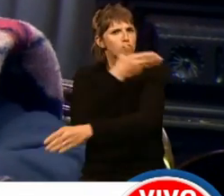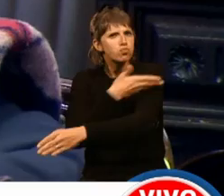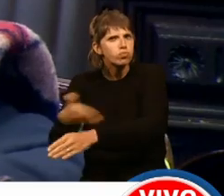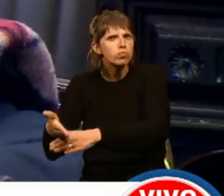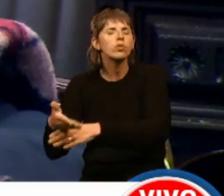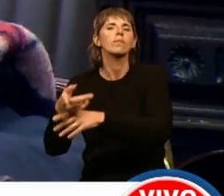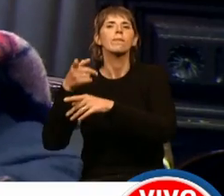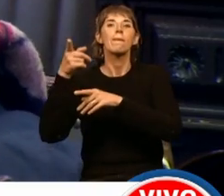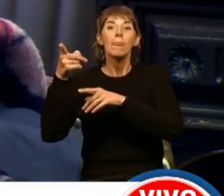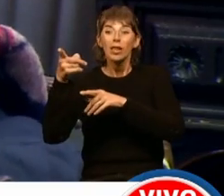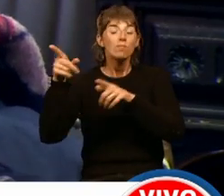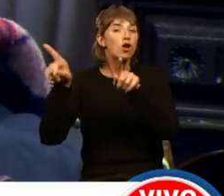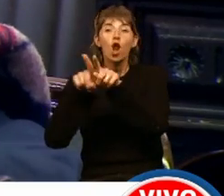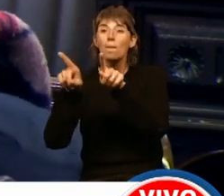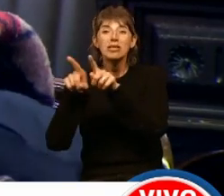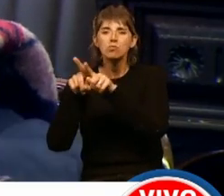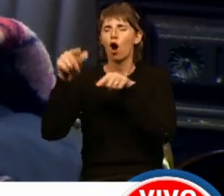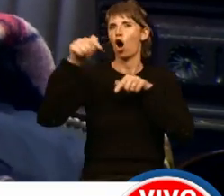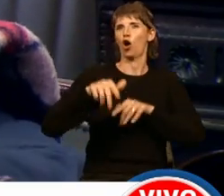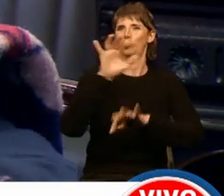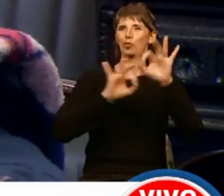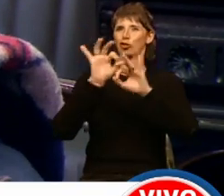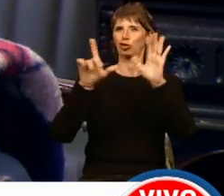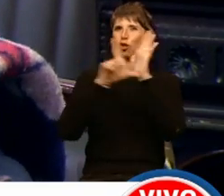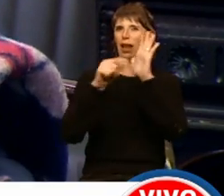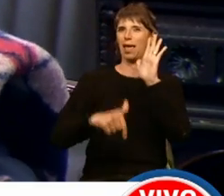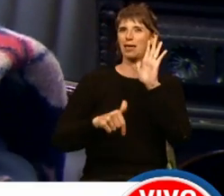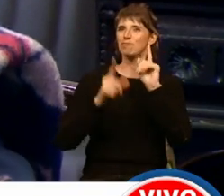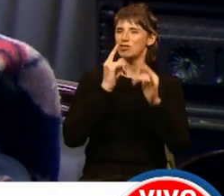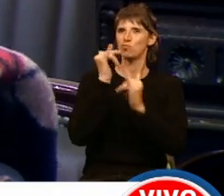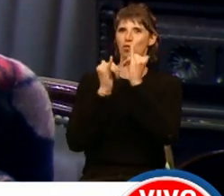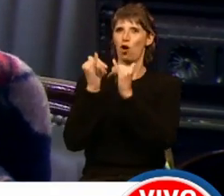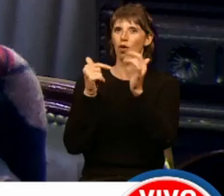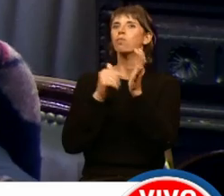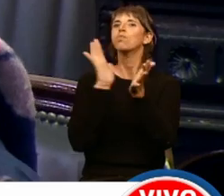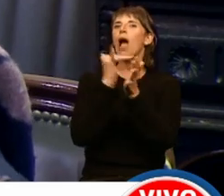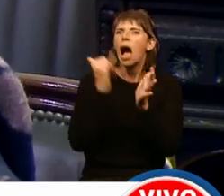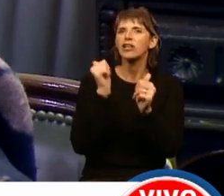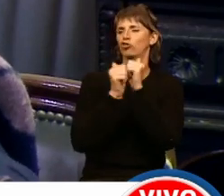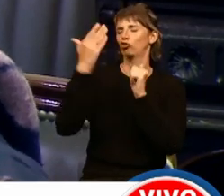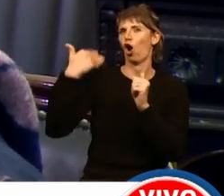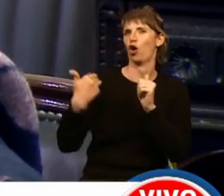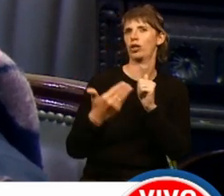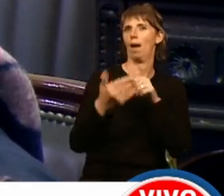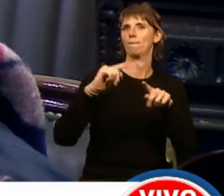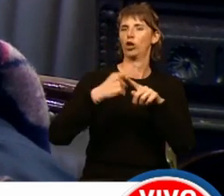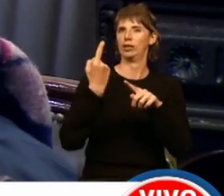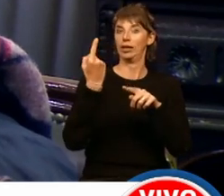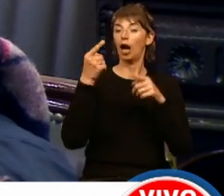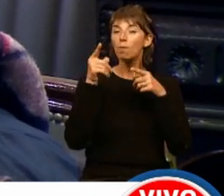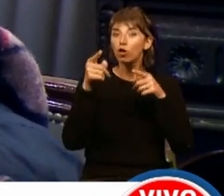este proyecto que hoy estamos tratando en la cámara de diputados tiene historia tiene historia política y por eso hoy